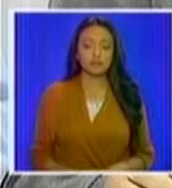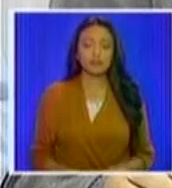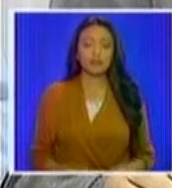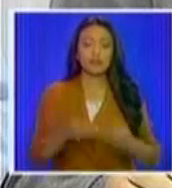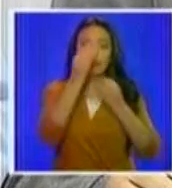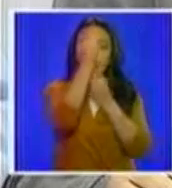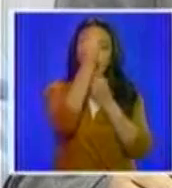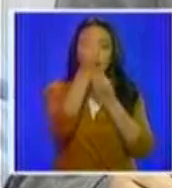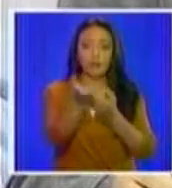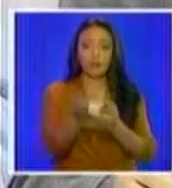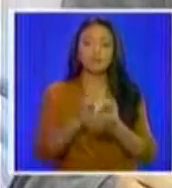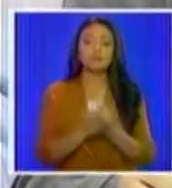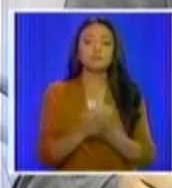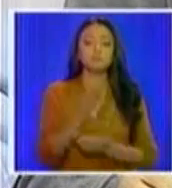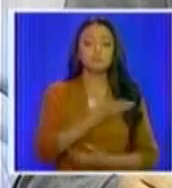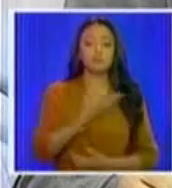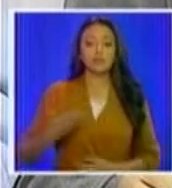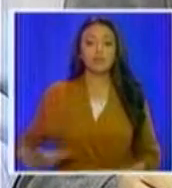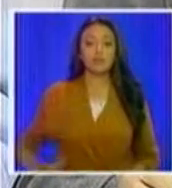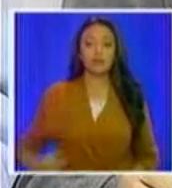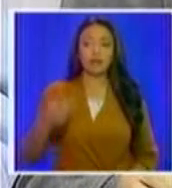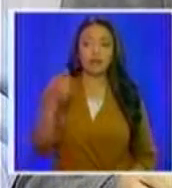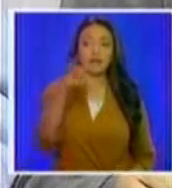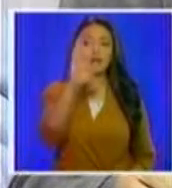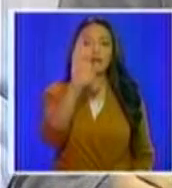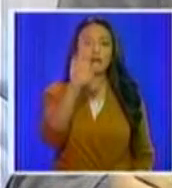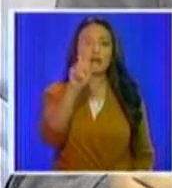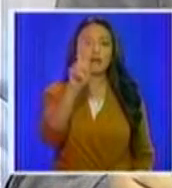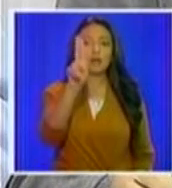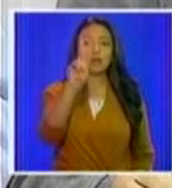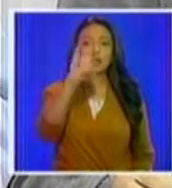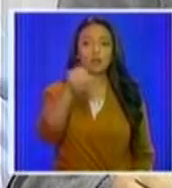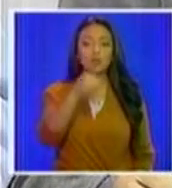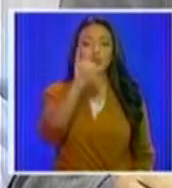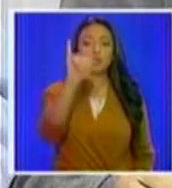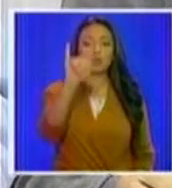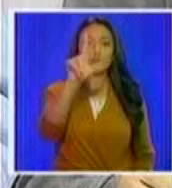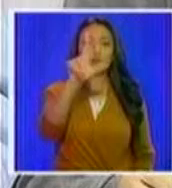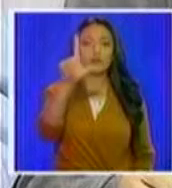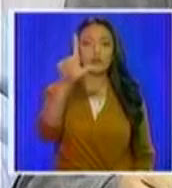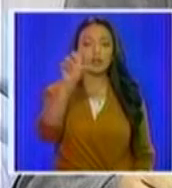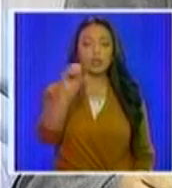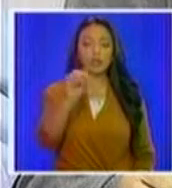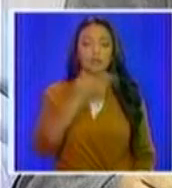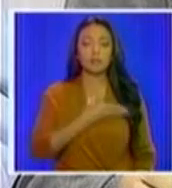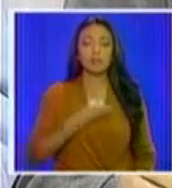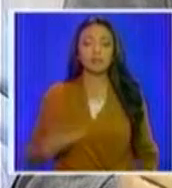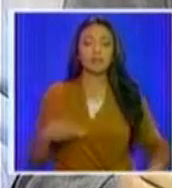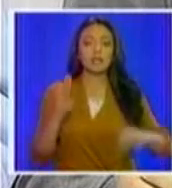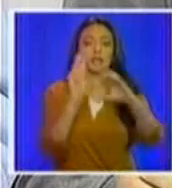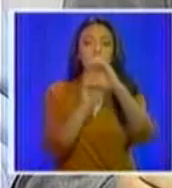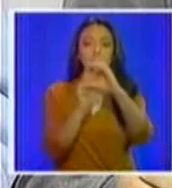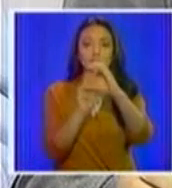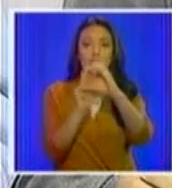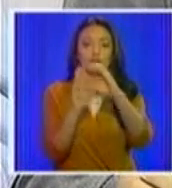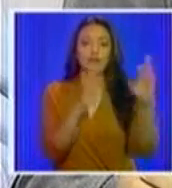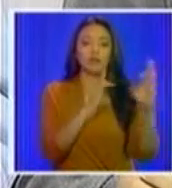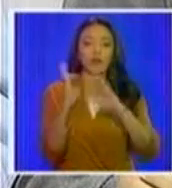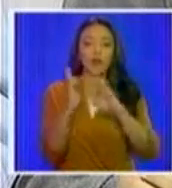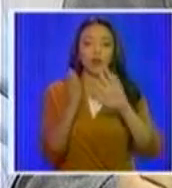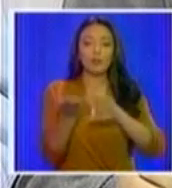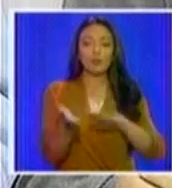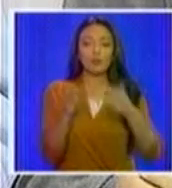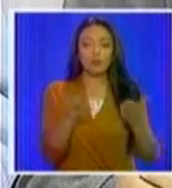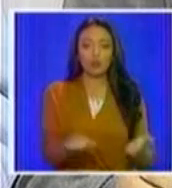Compartimos que el presidente Trujillo del Consejo de Participación Ciudadana y Control Social Transitorio falleció en